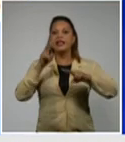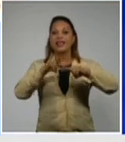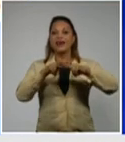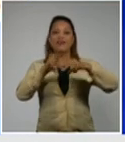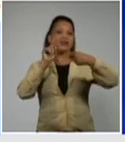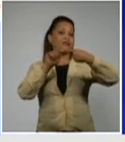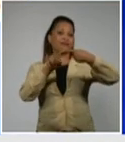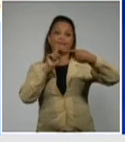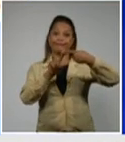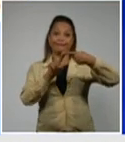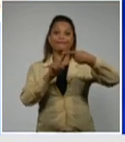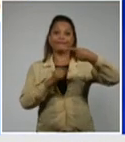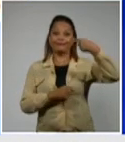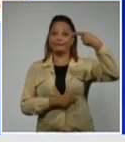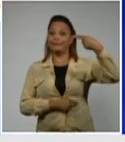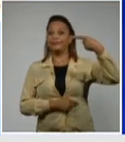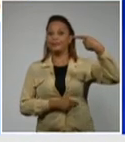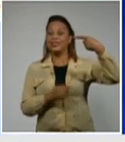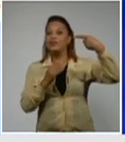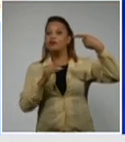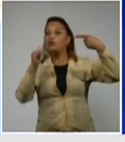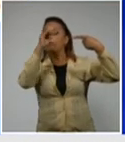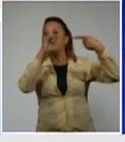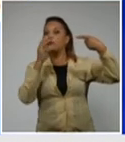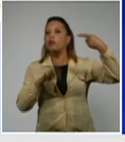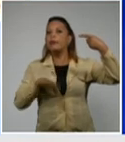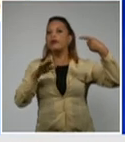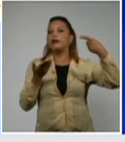lugar, superior al día de ayer,